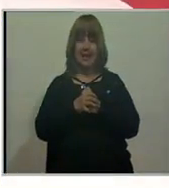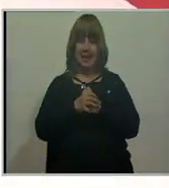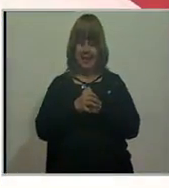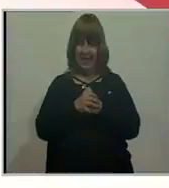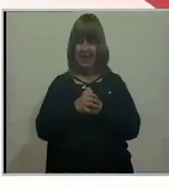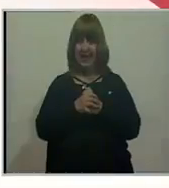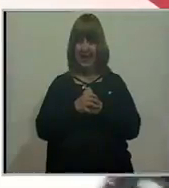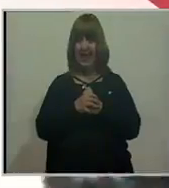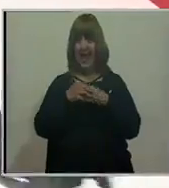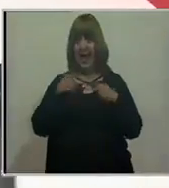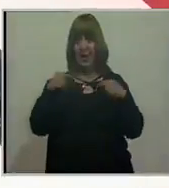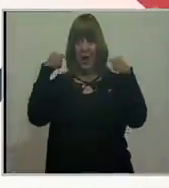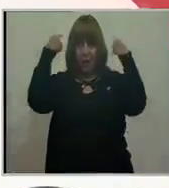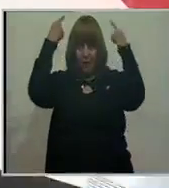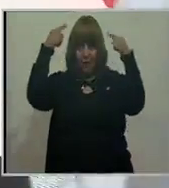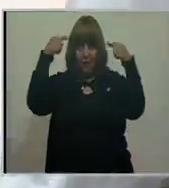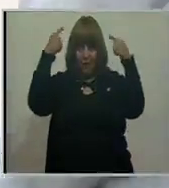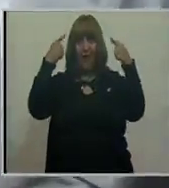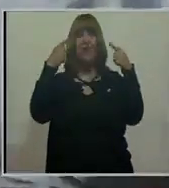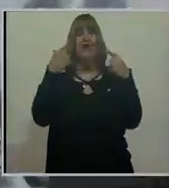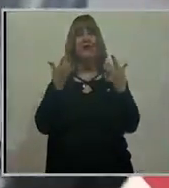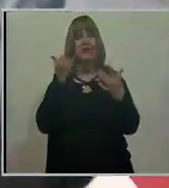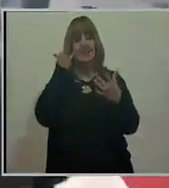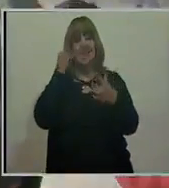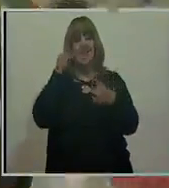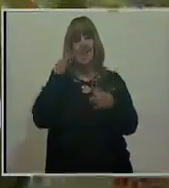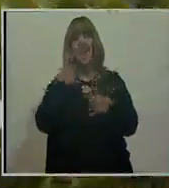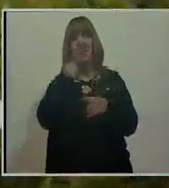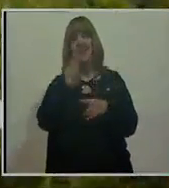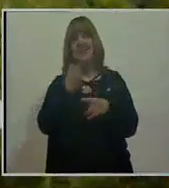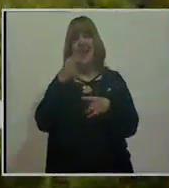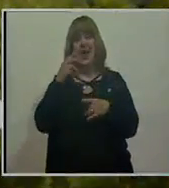Ya saben. Cachito, Cachito. Cacho Corrente. Hola, Cacho.